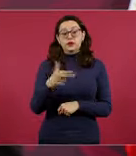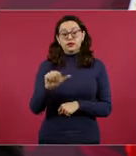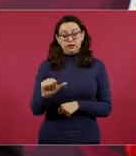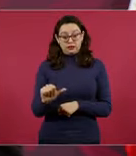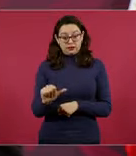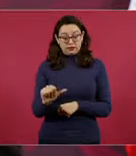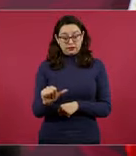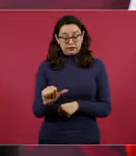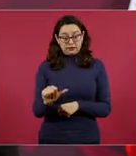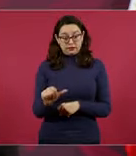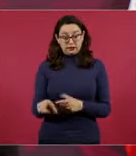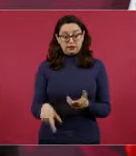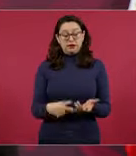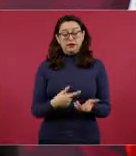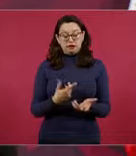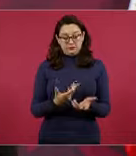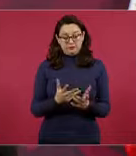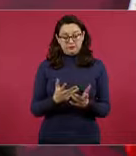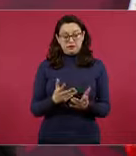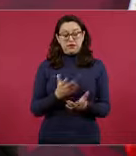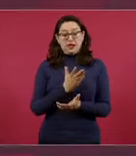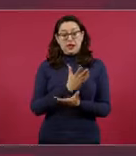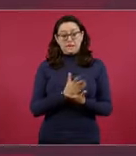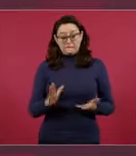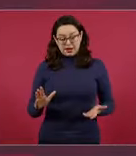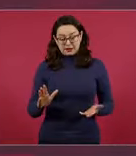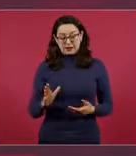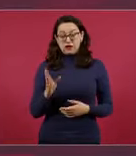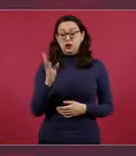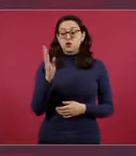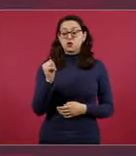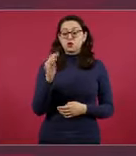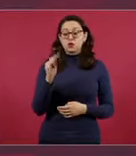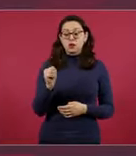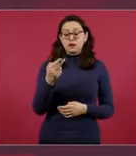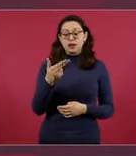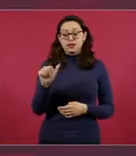son 9 hectáreas techadas,